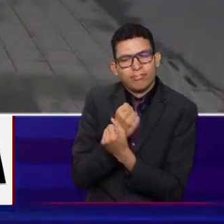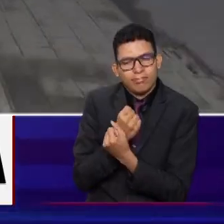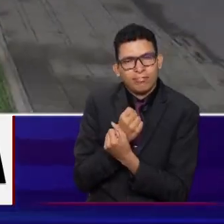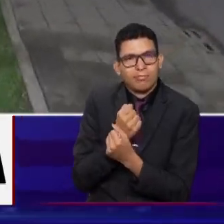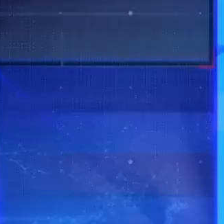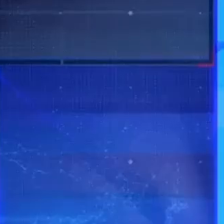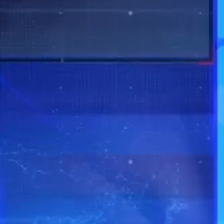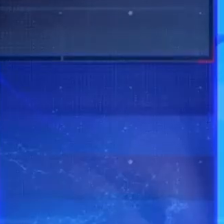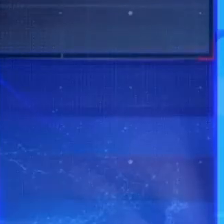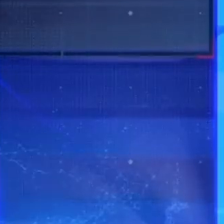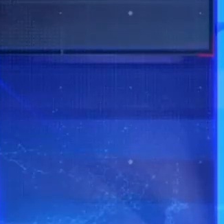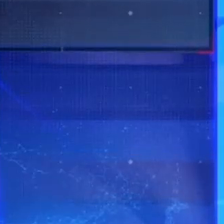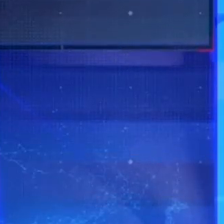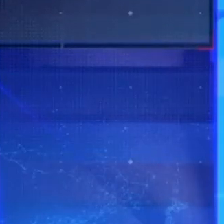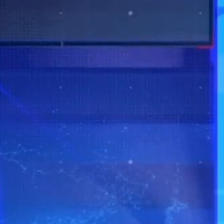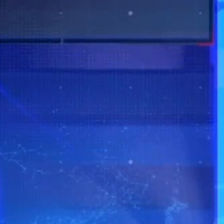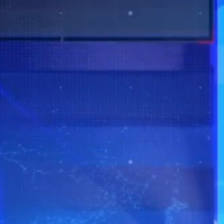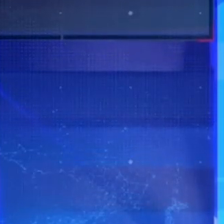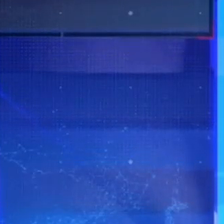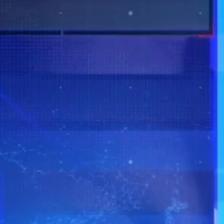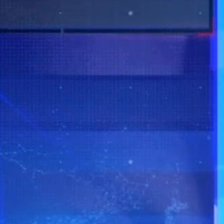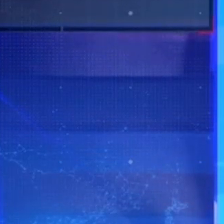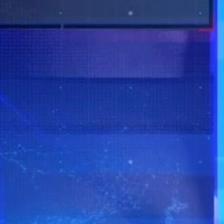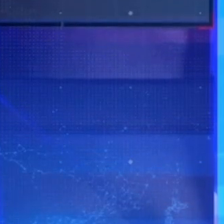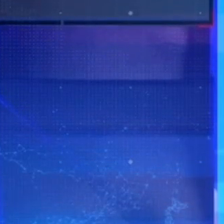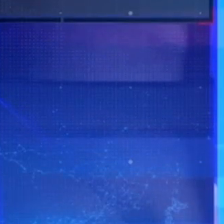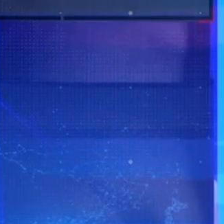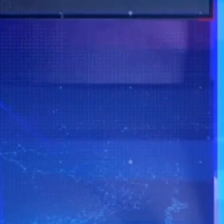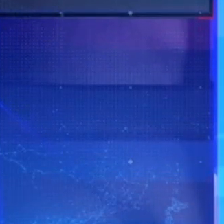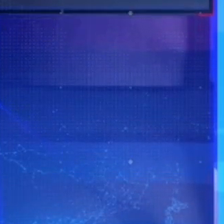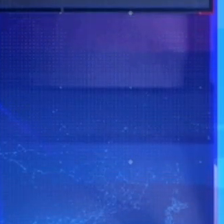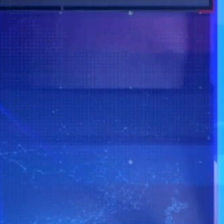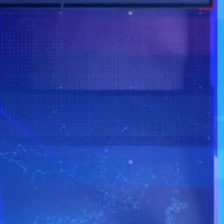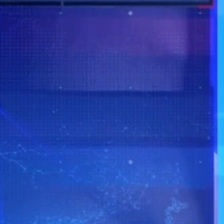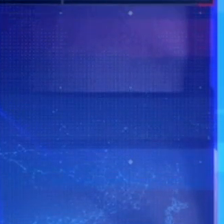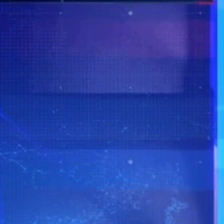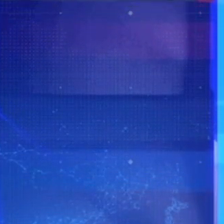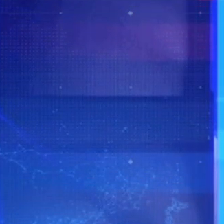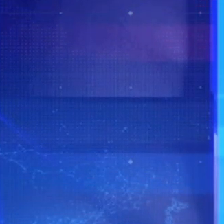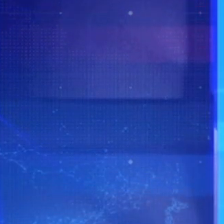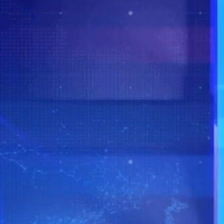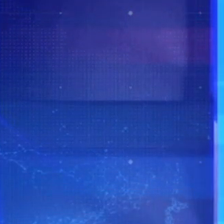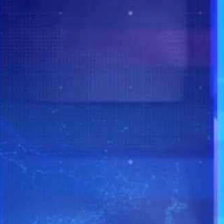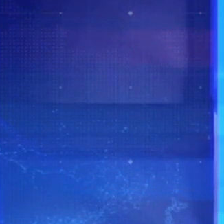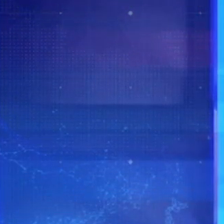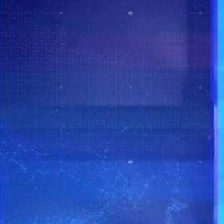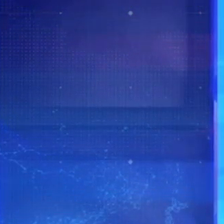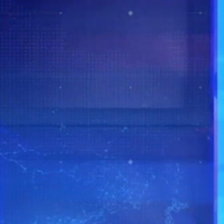apropiación sana.